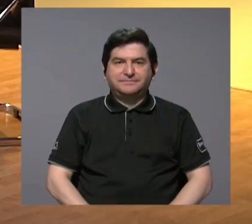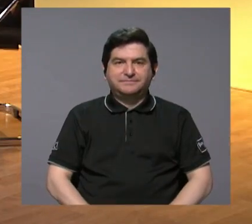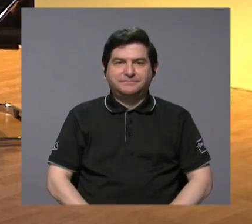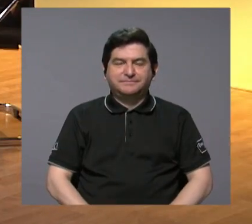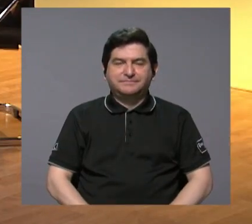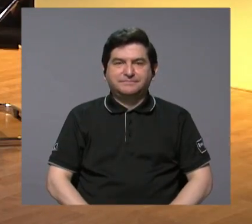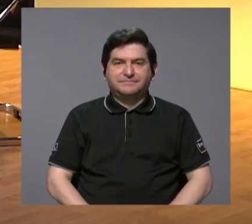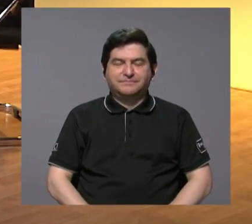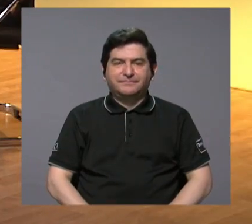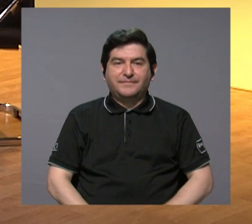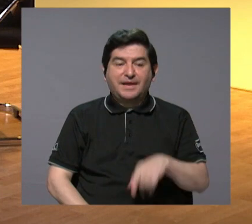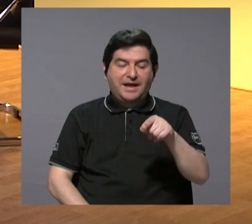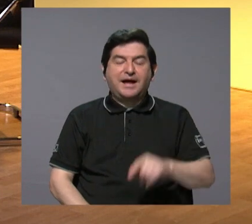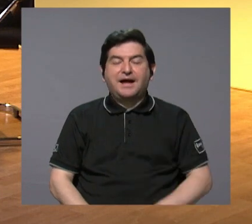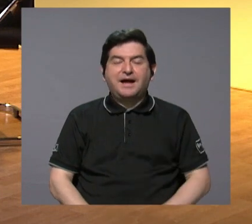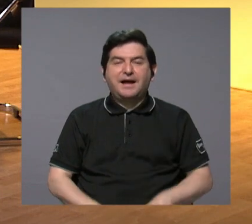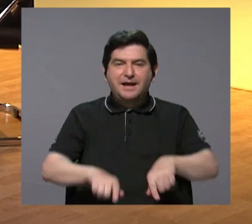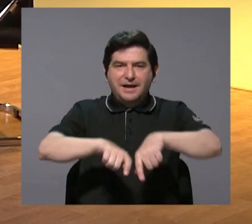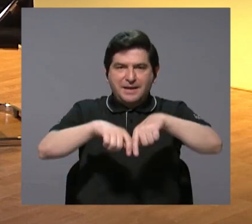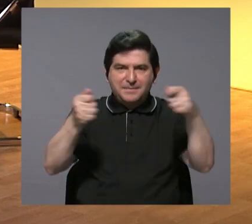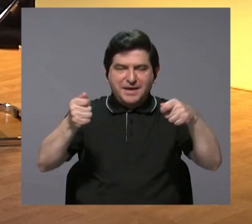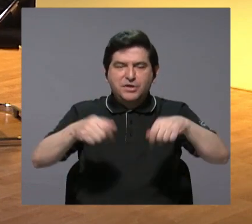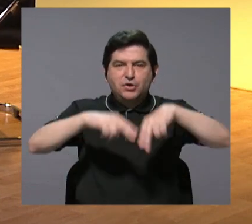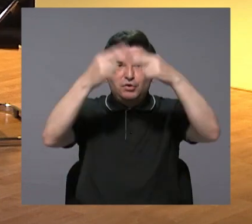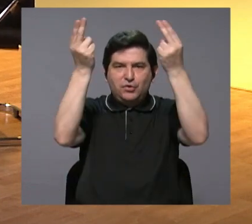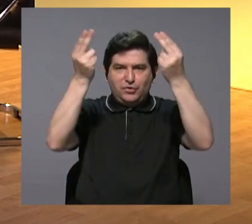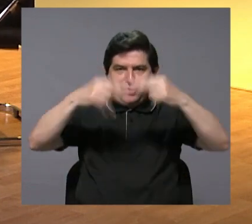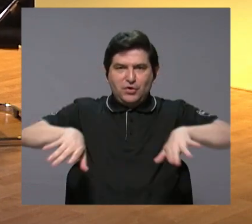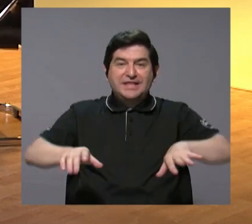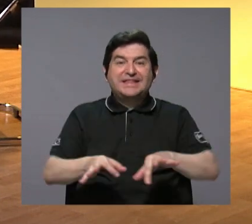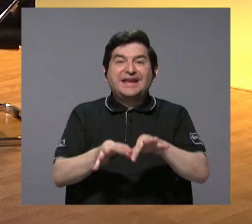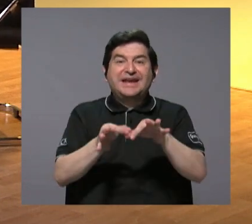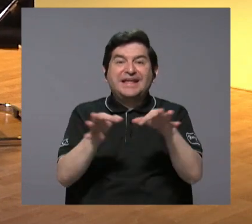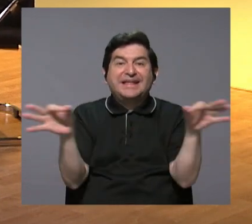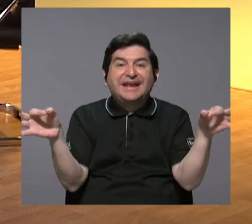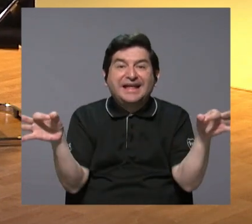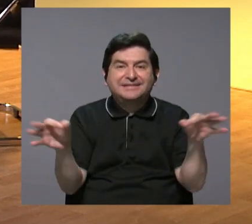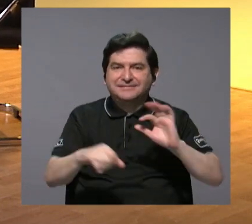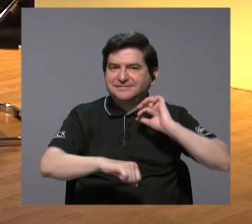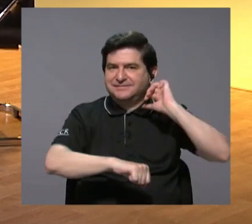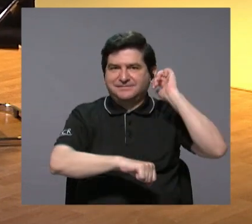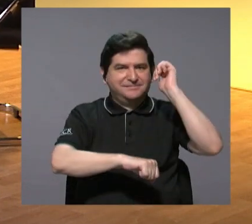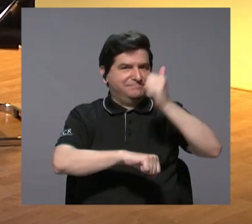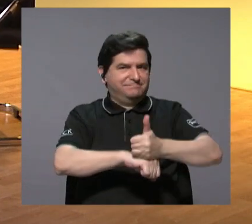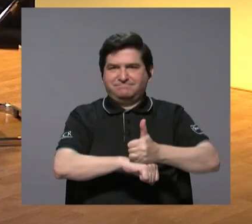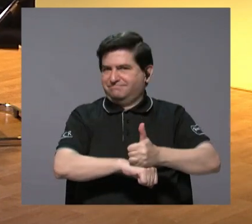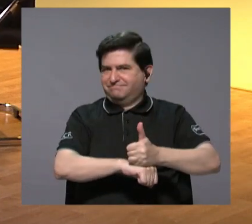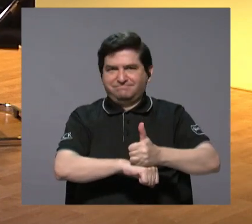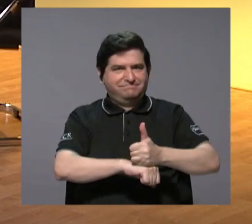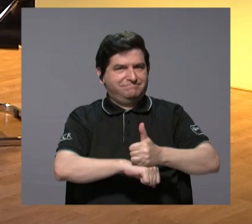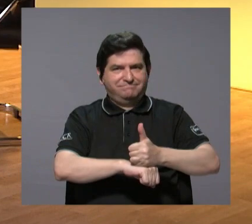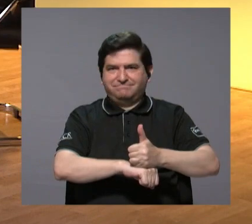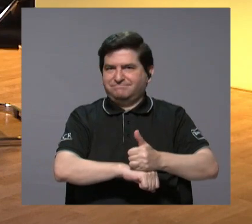el diario en línea gratis, y no establecimos la